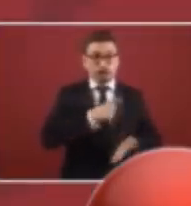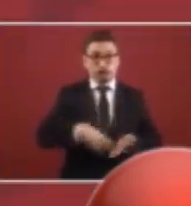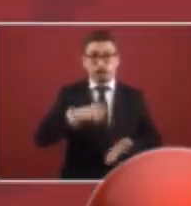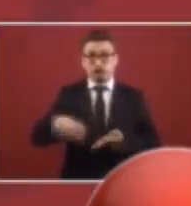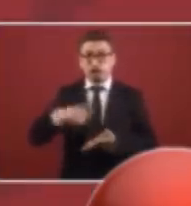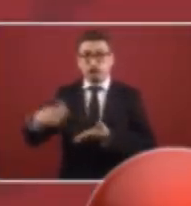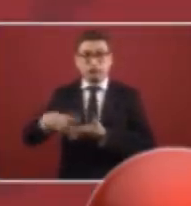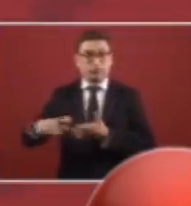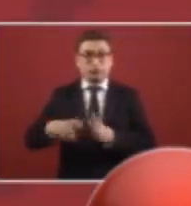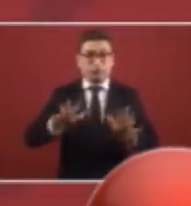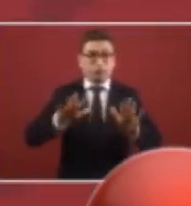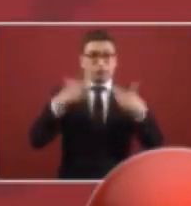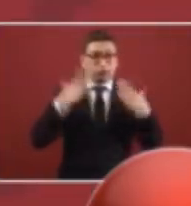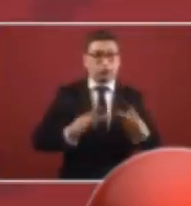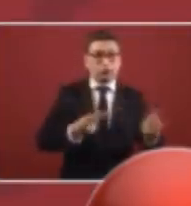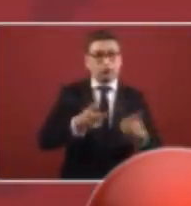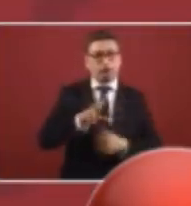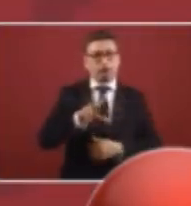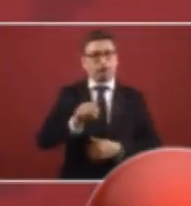precios,